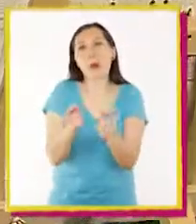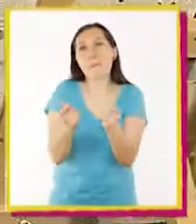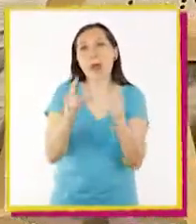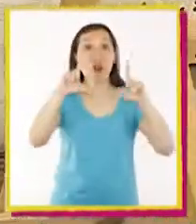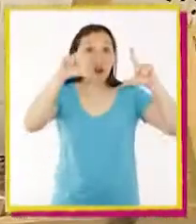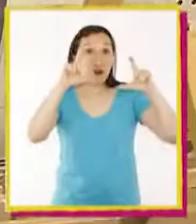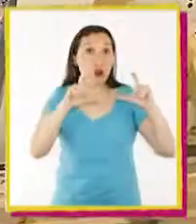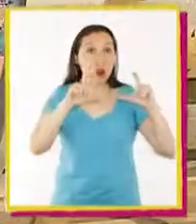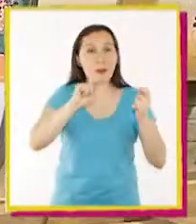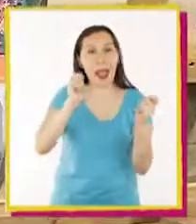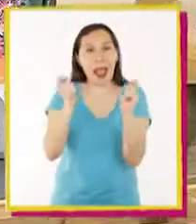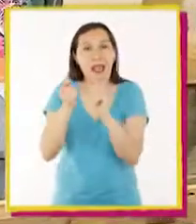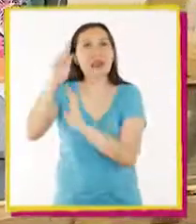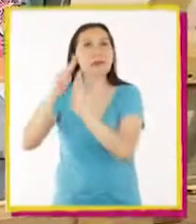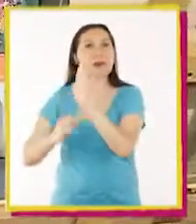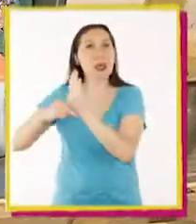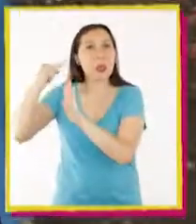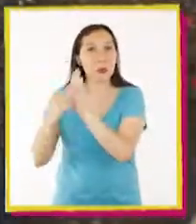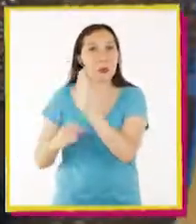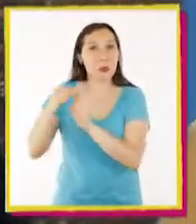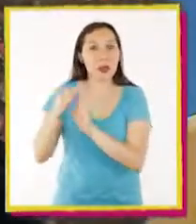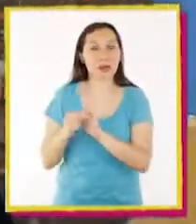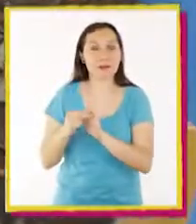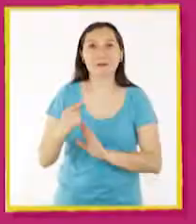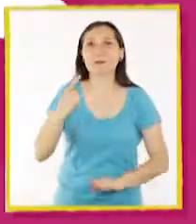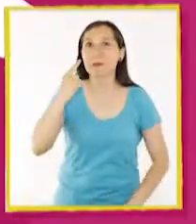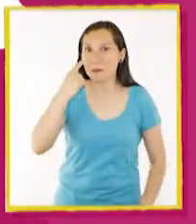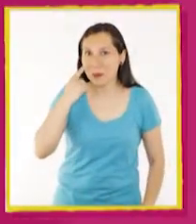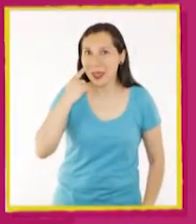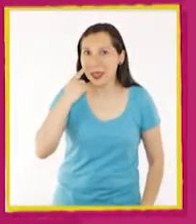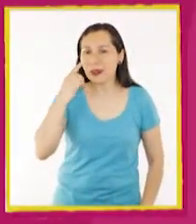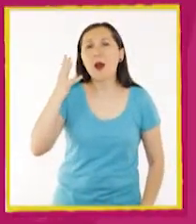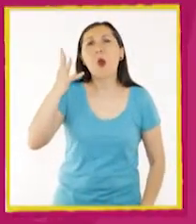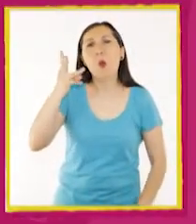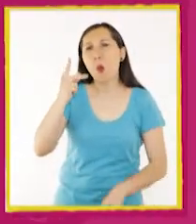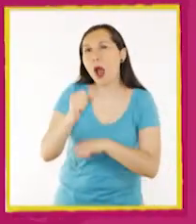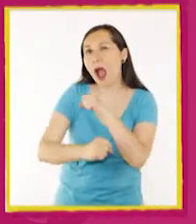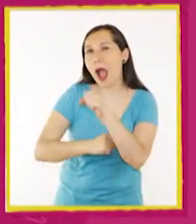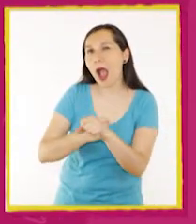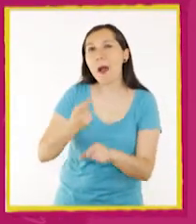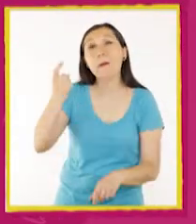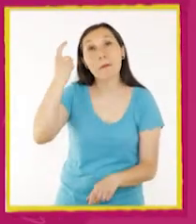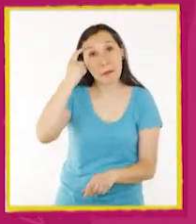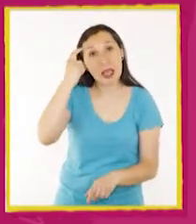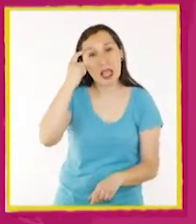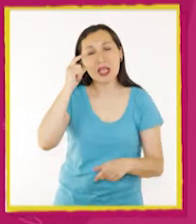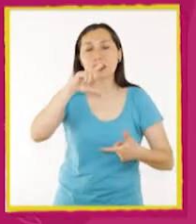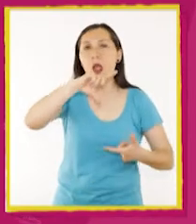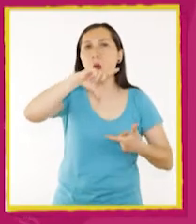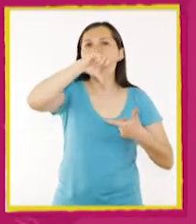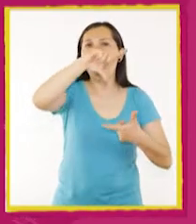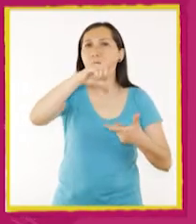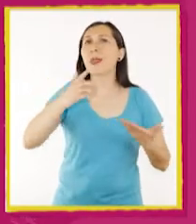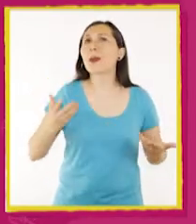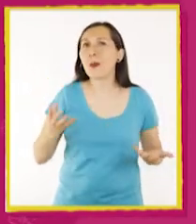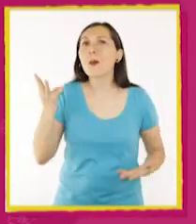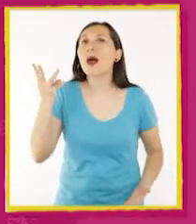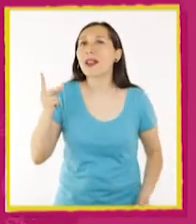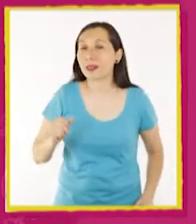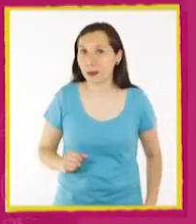como una foto, pero pintada. Miren, ¿cuántos años piensan que tiene este